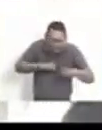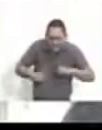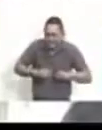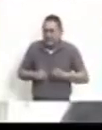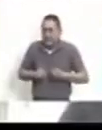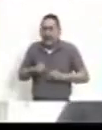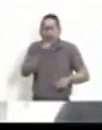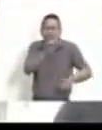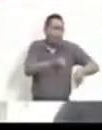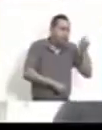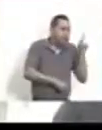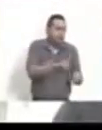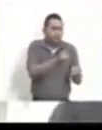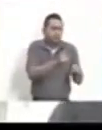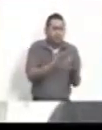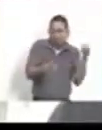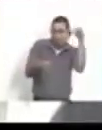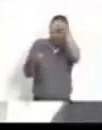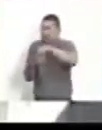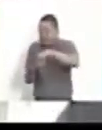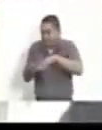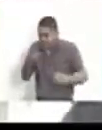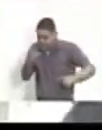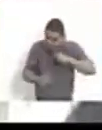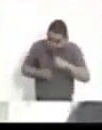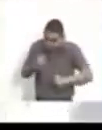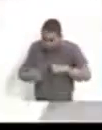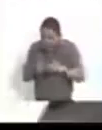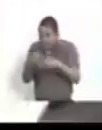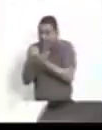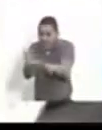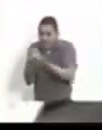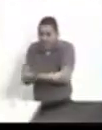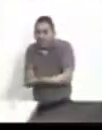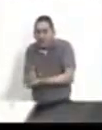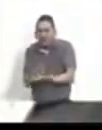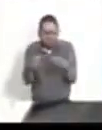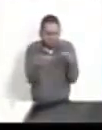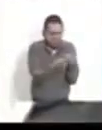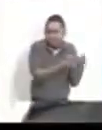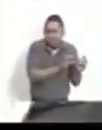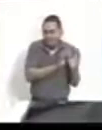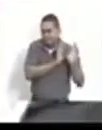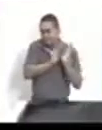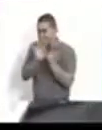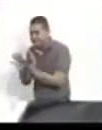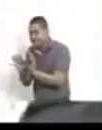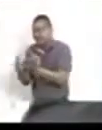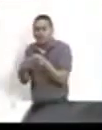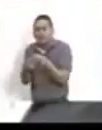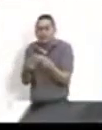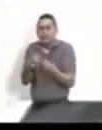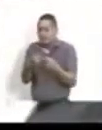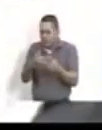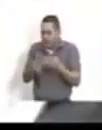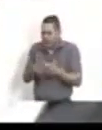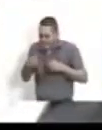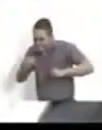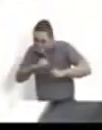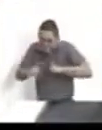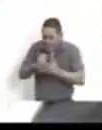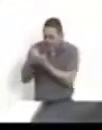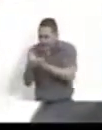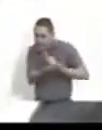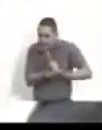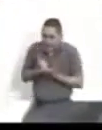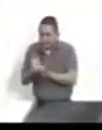nos atrevimos a ingresar hasta el sitio exacto de la tragedia. Era muy difícil